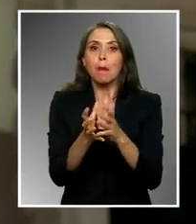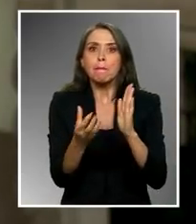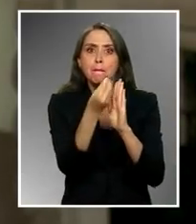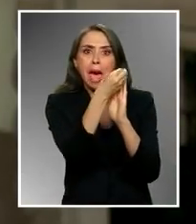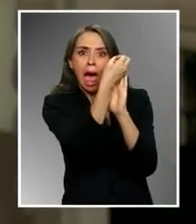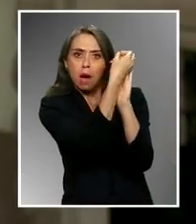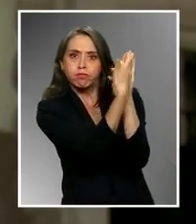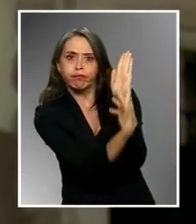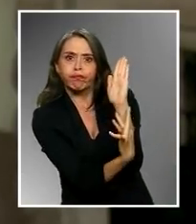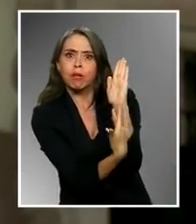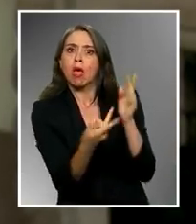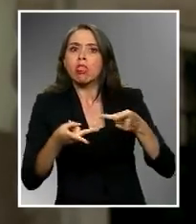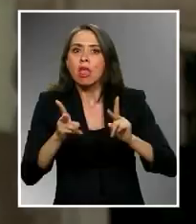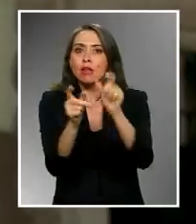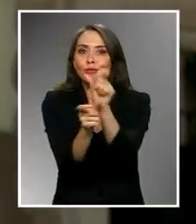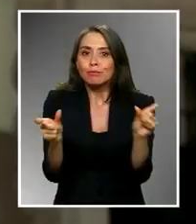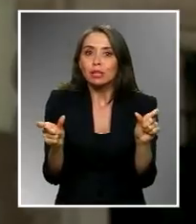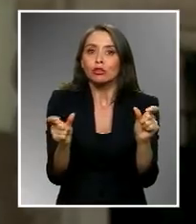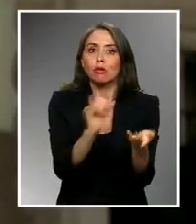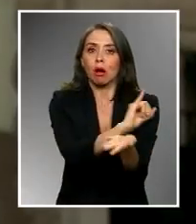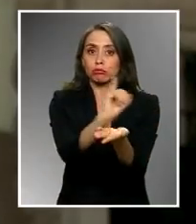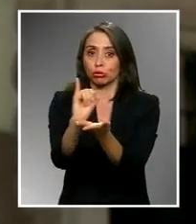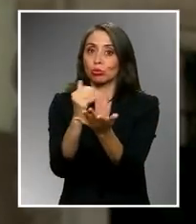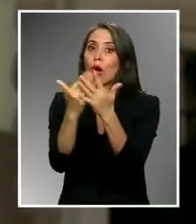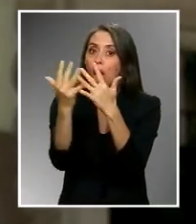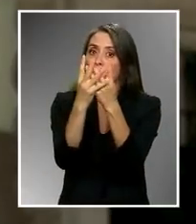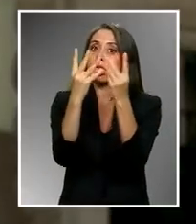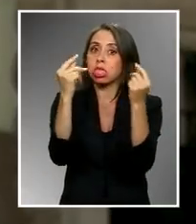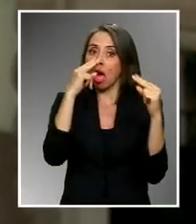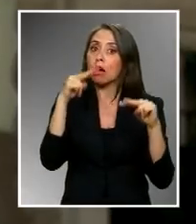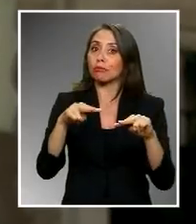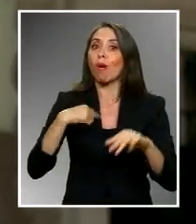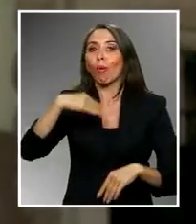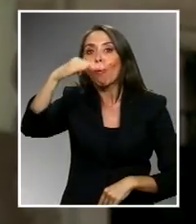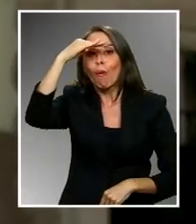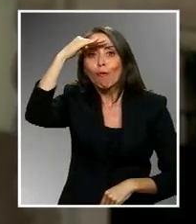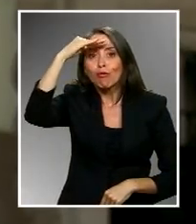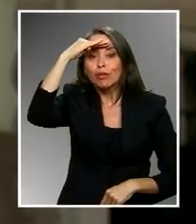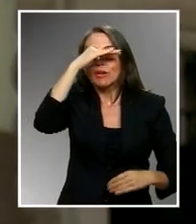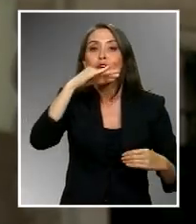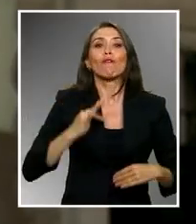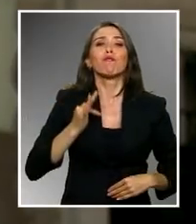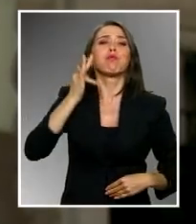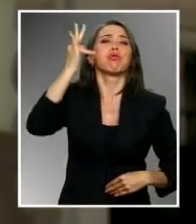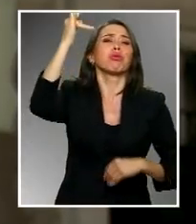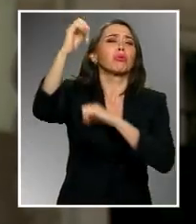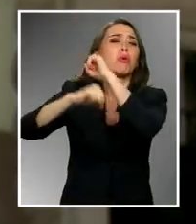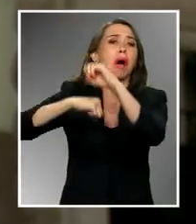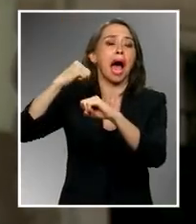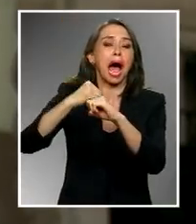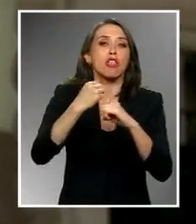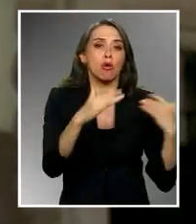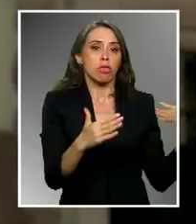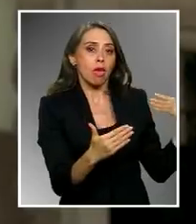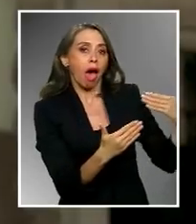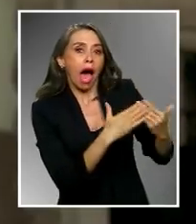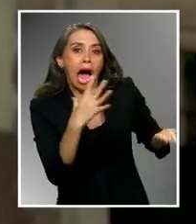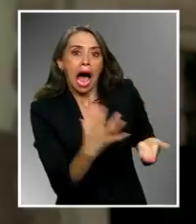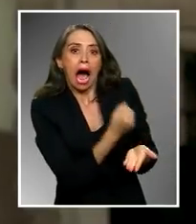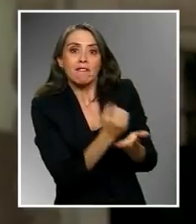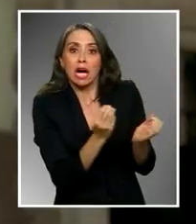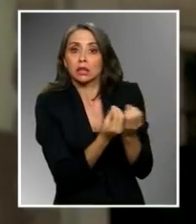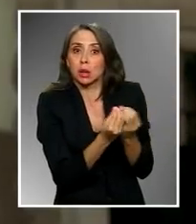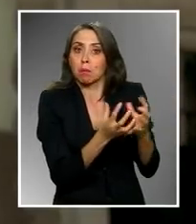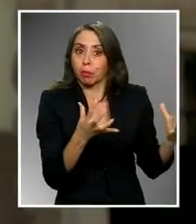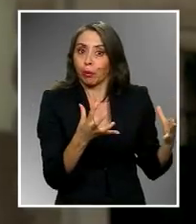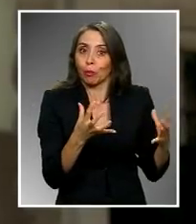personas y la transparencia de nuestras instituciones y confío en que con los años los muchos avances alcanzados serán motivo de